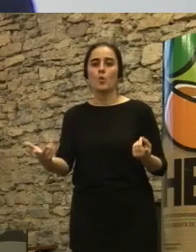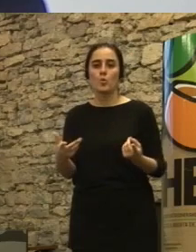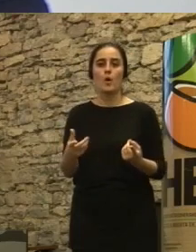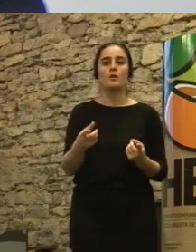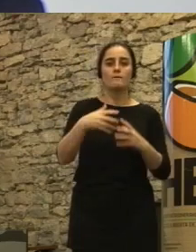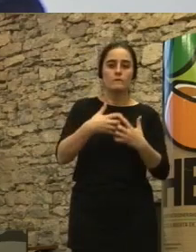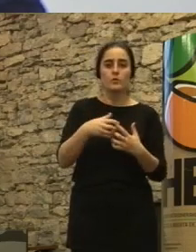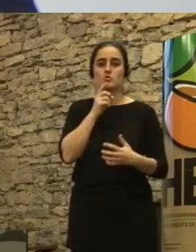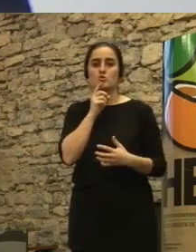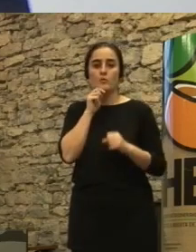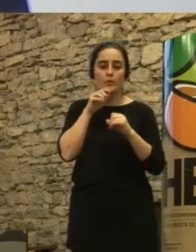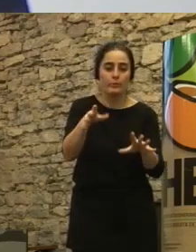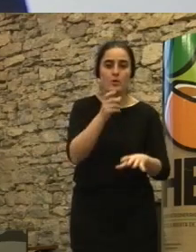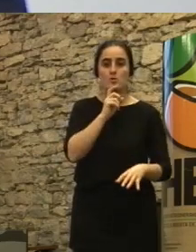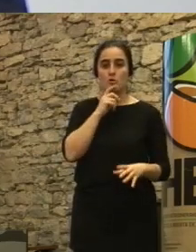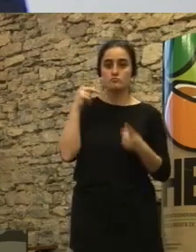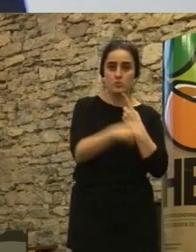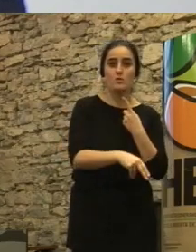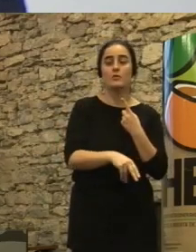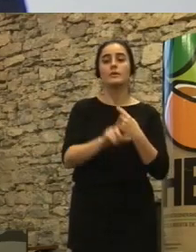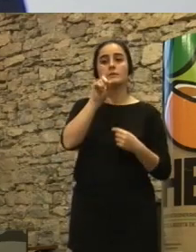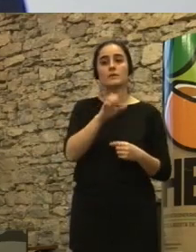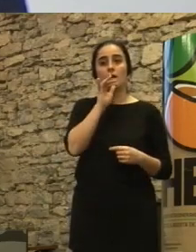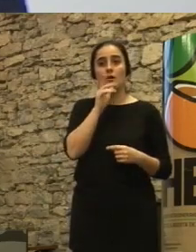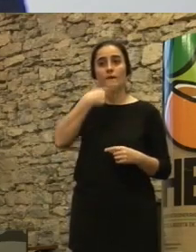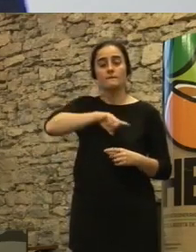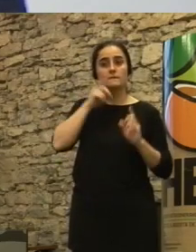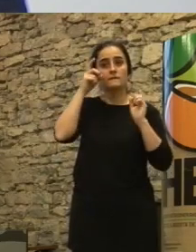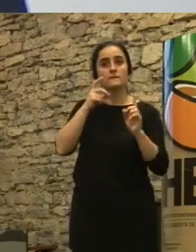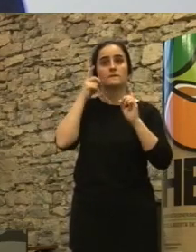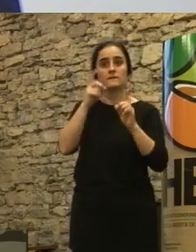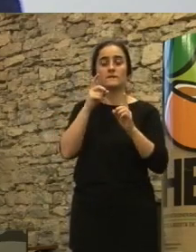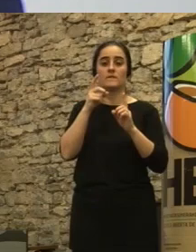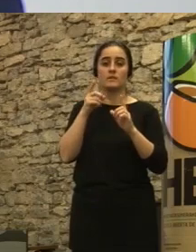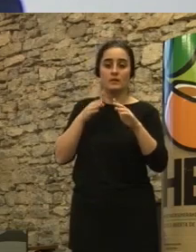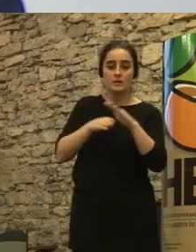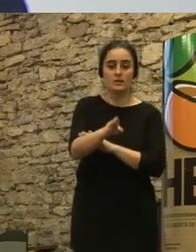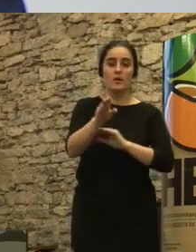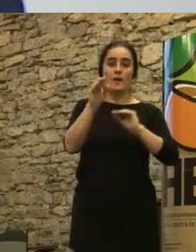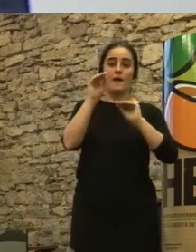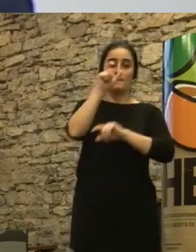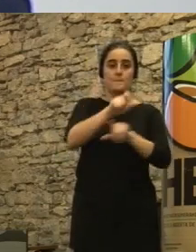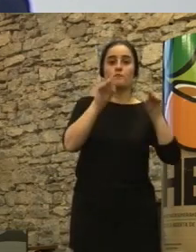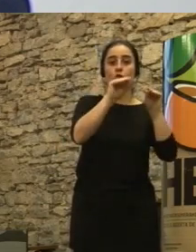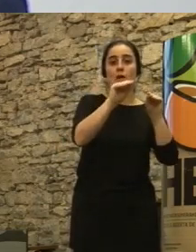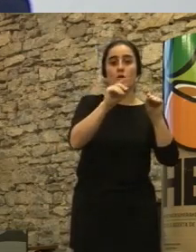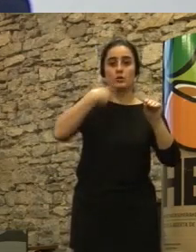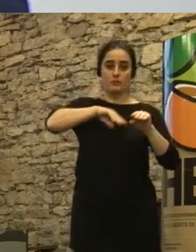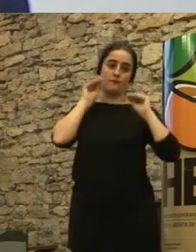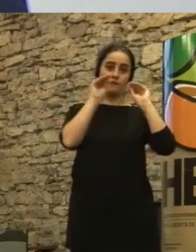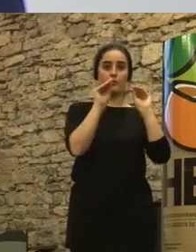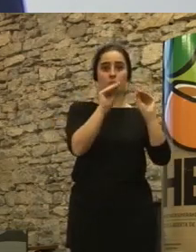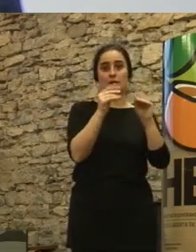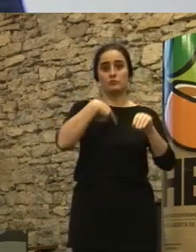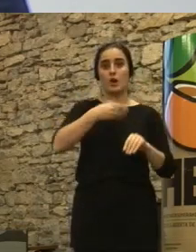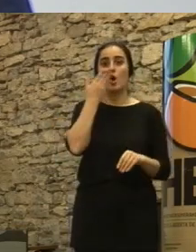se transmite esta desinformación. Y ahora estamos precisamente intentando entrar a hacer formación de formadores. Nosotros vamos mucho también a institutos y a colegios,